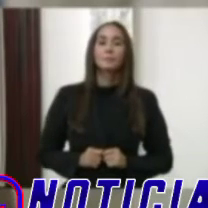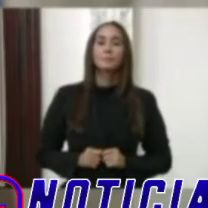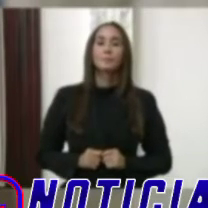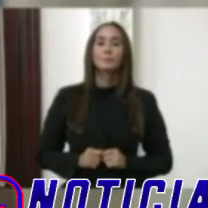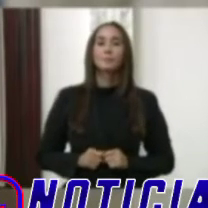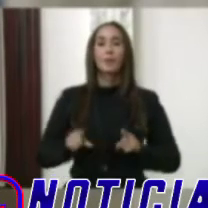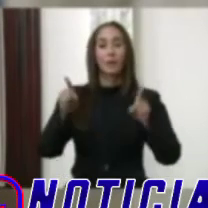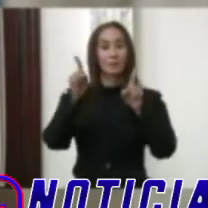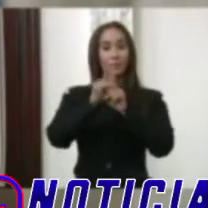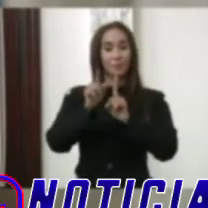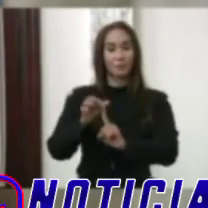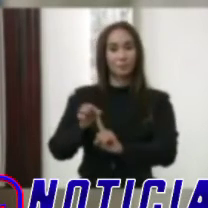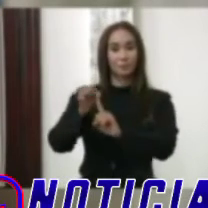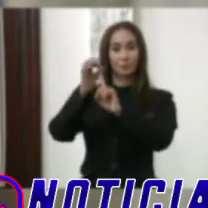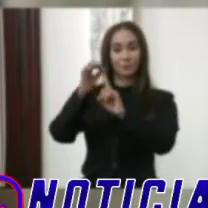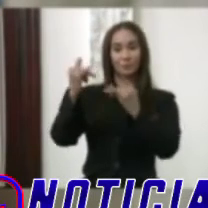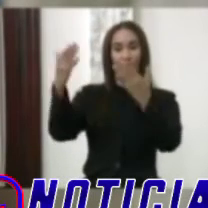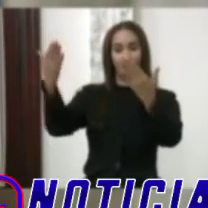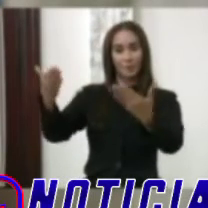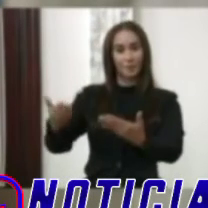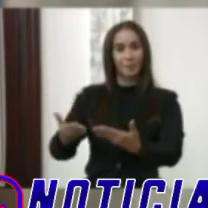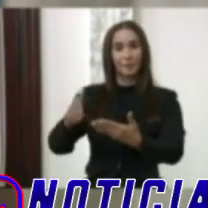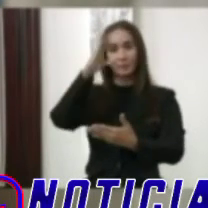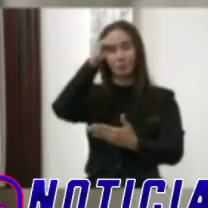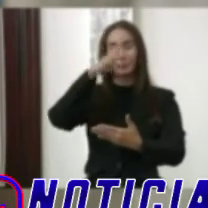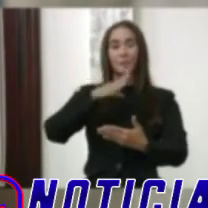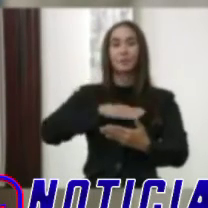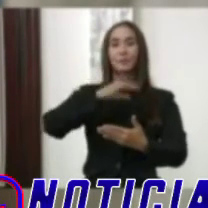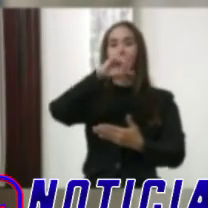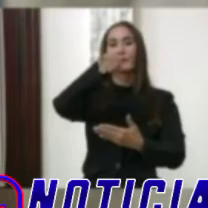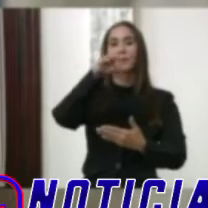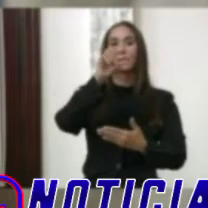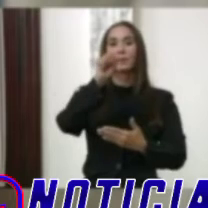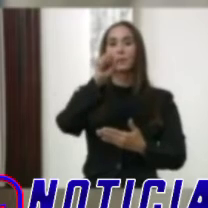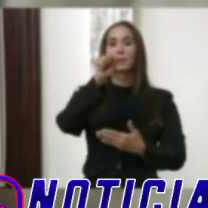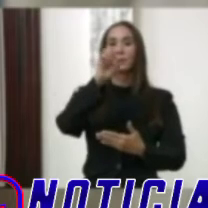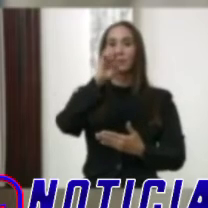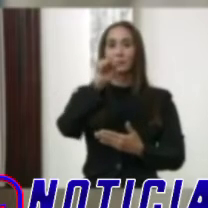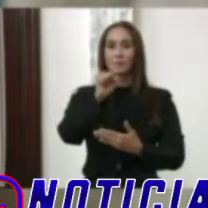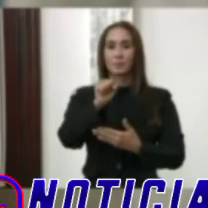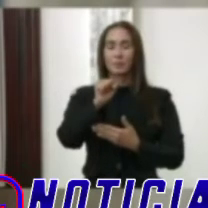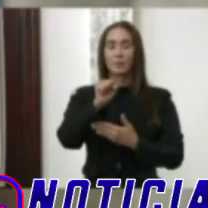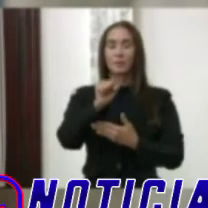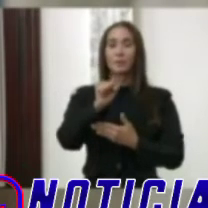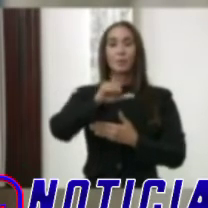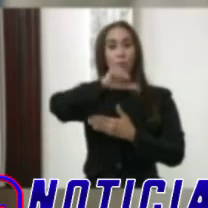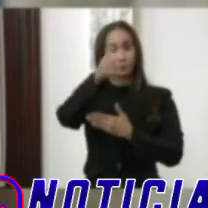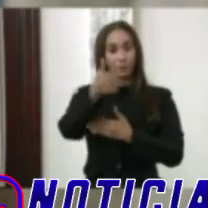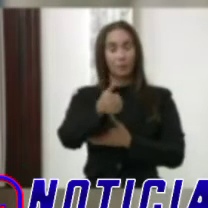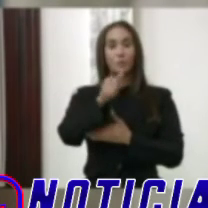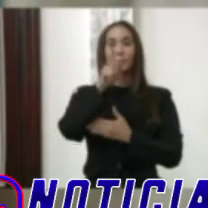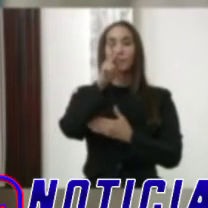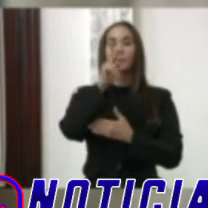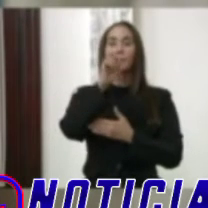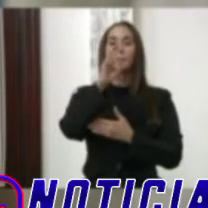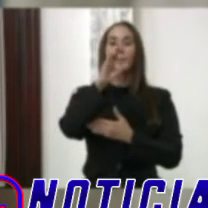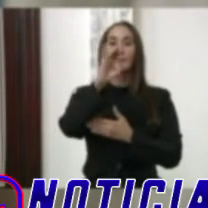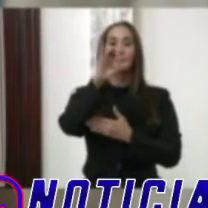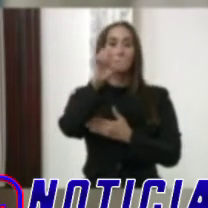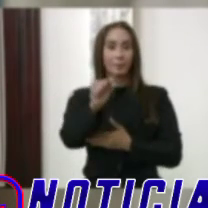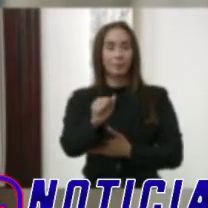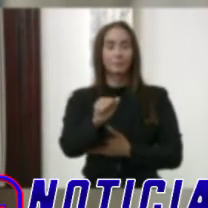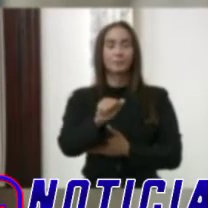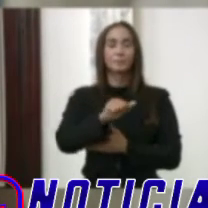También nos distinguen con su presencia el señor José Monegro, señor Percio Maldonado, señora